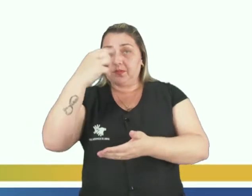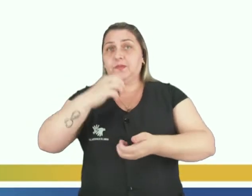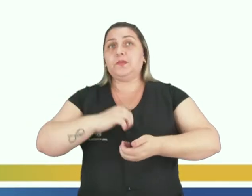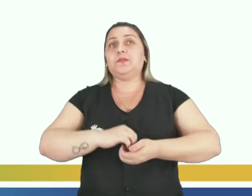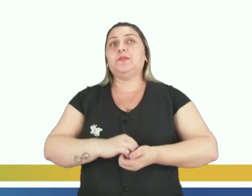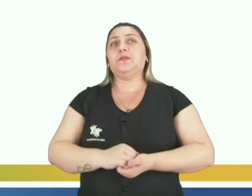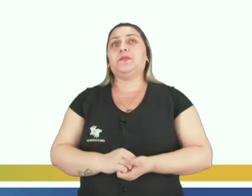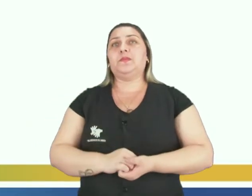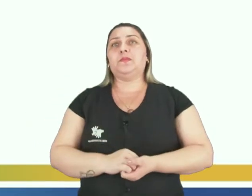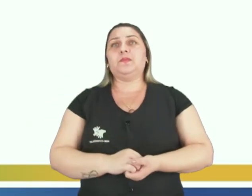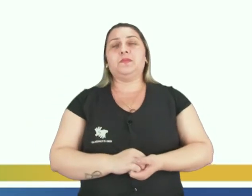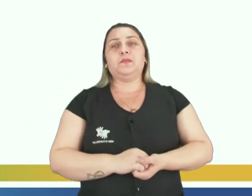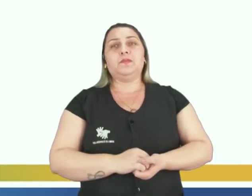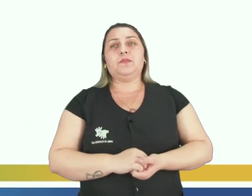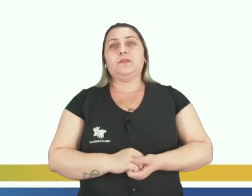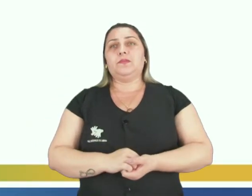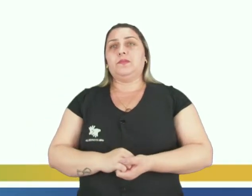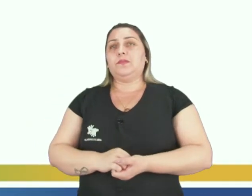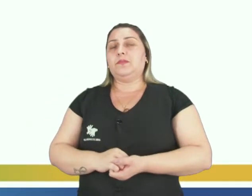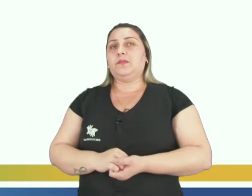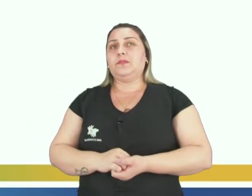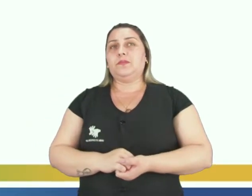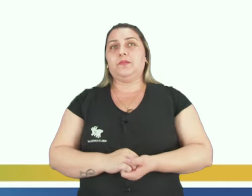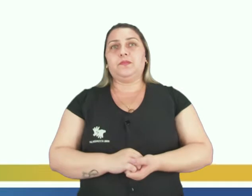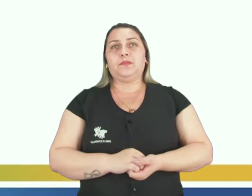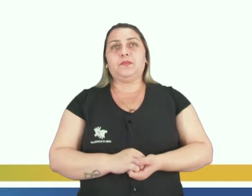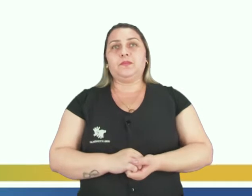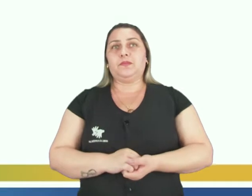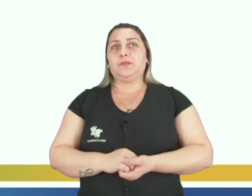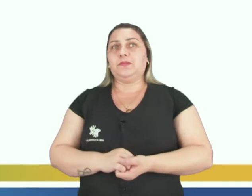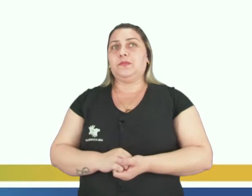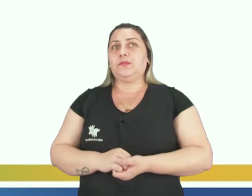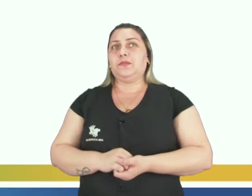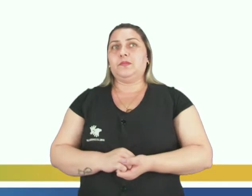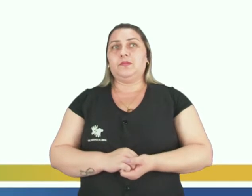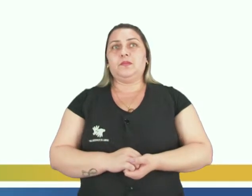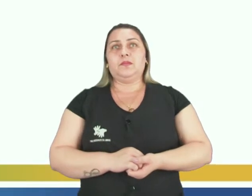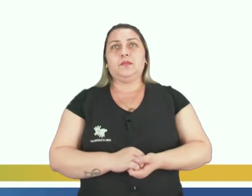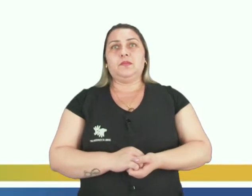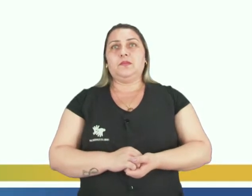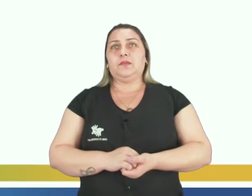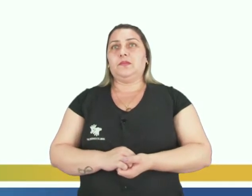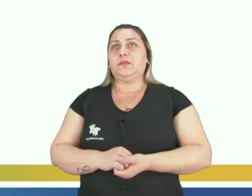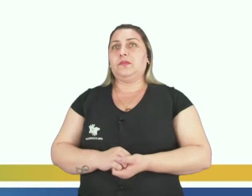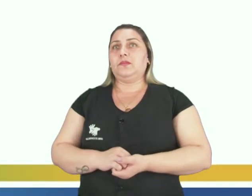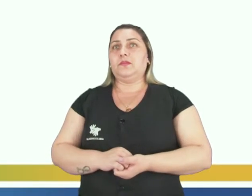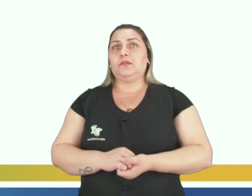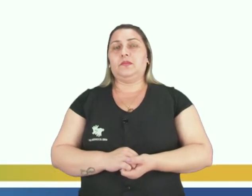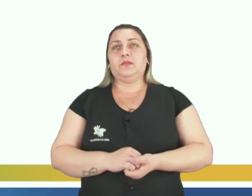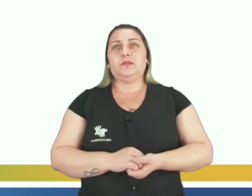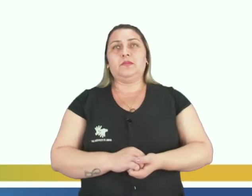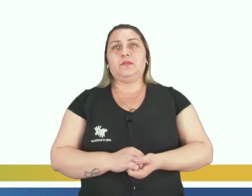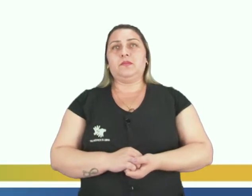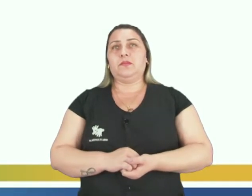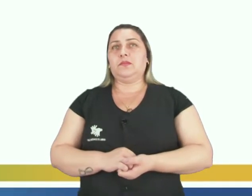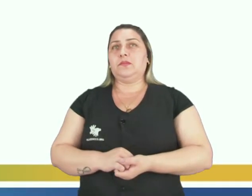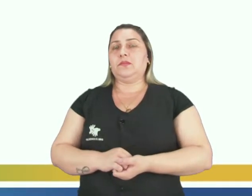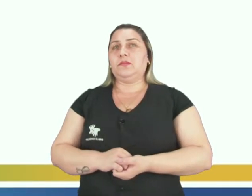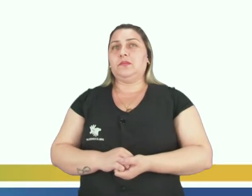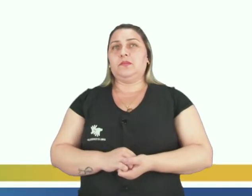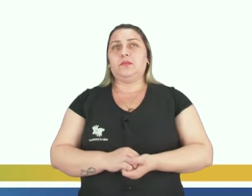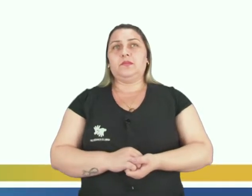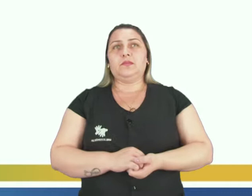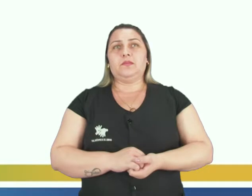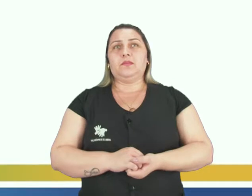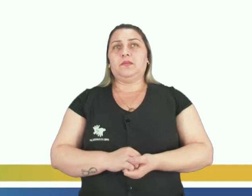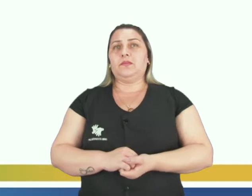en Argentina, la correspondiente conjugación verbal, vos tenés, vos sabés, vos decís. Además,